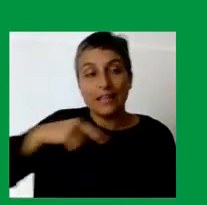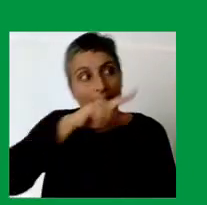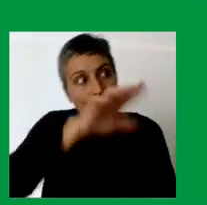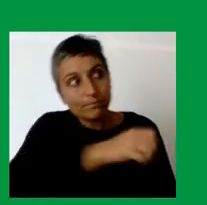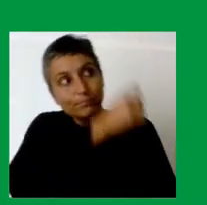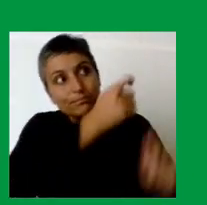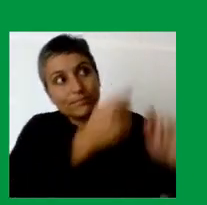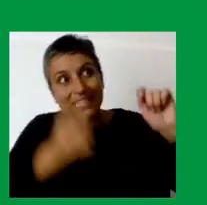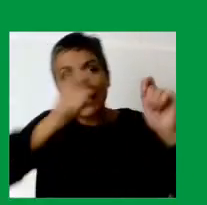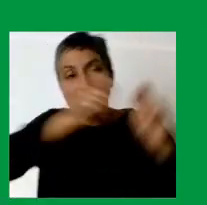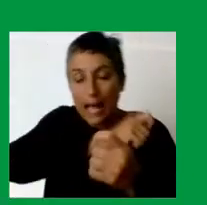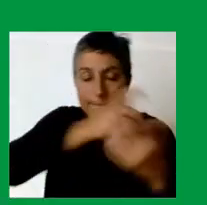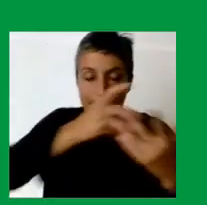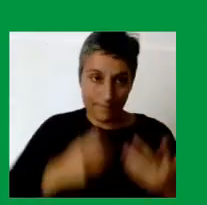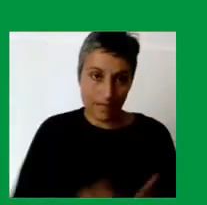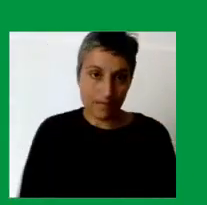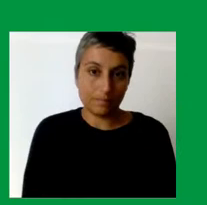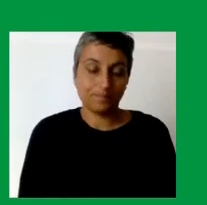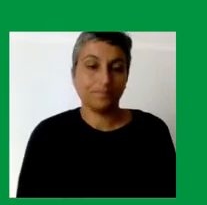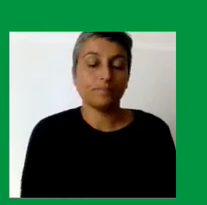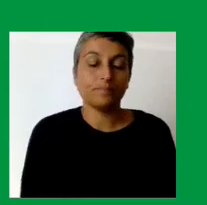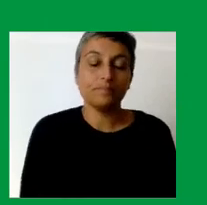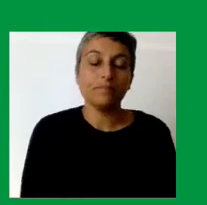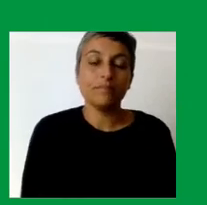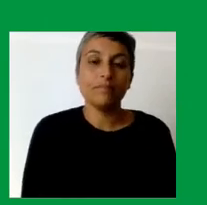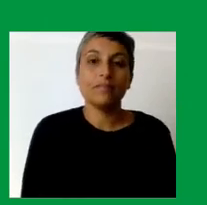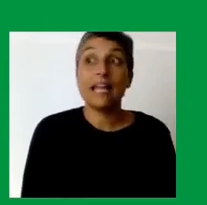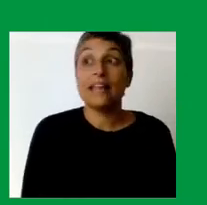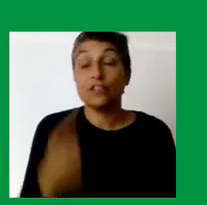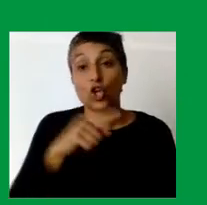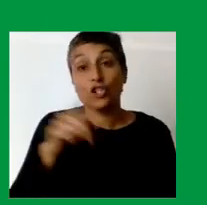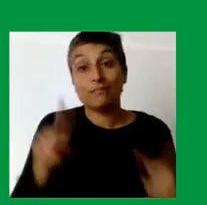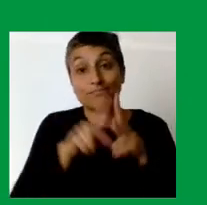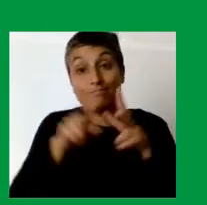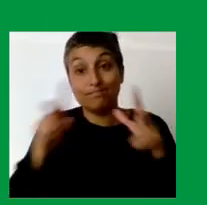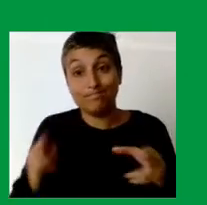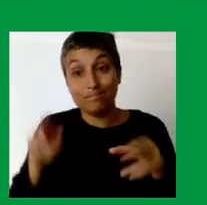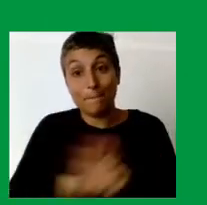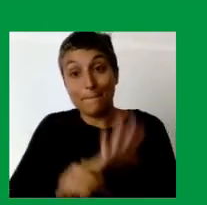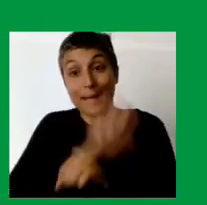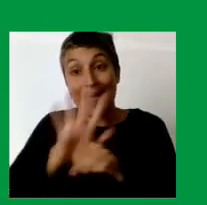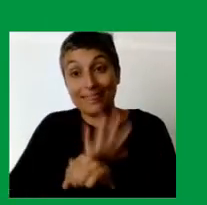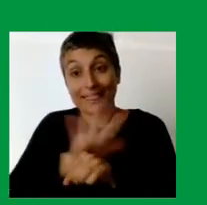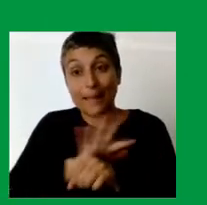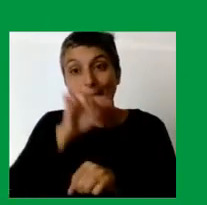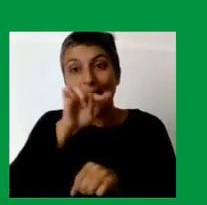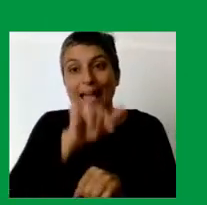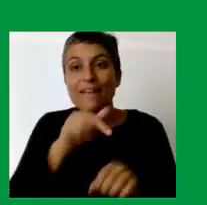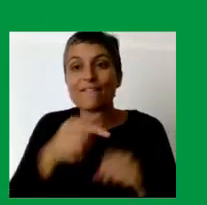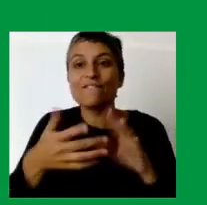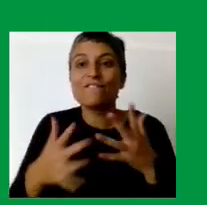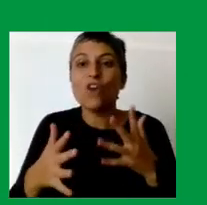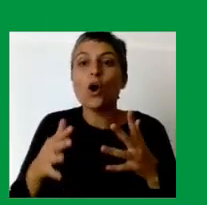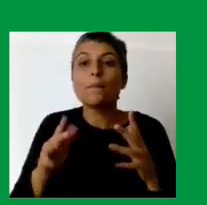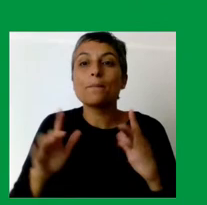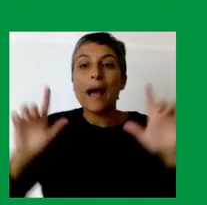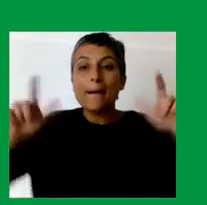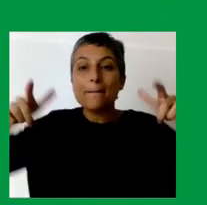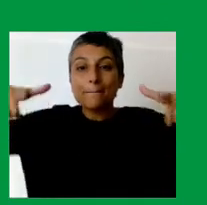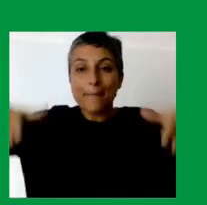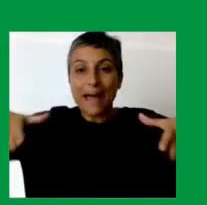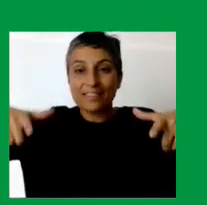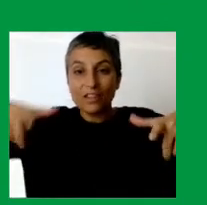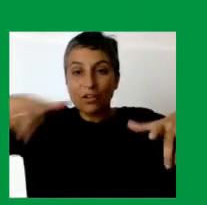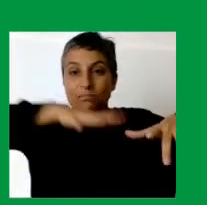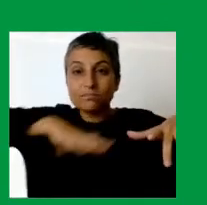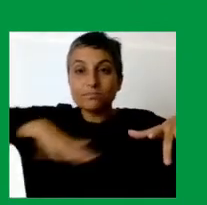trabajaron esta plataforma Discord y la convirtieron durante la pandemia en el espacio de los patios virtuales de la universidad para hacer el